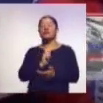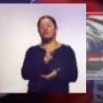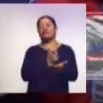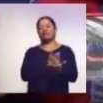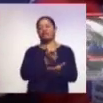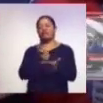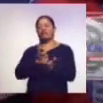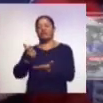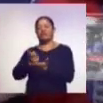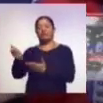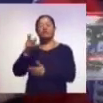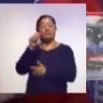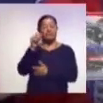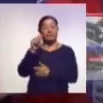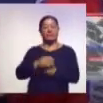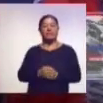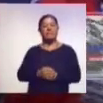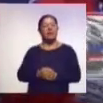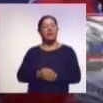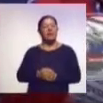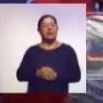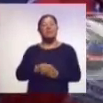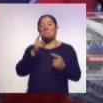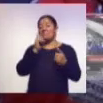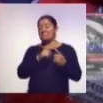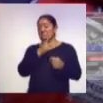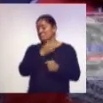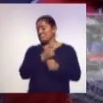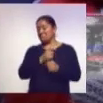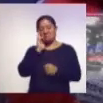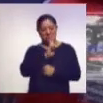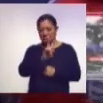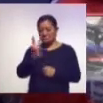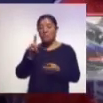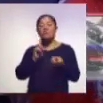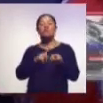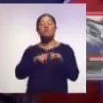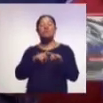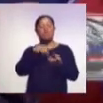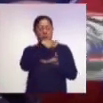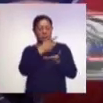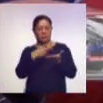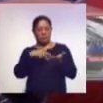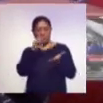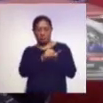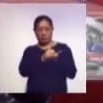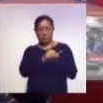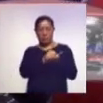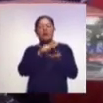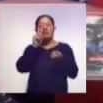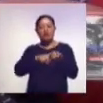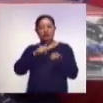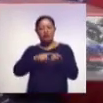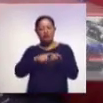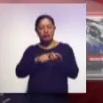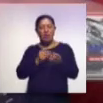estaremos revisando en dónde está aterrizando el programa del gobernador de Supérate,